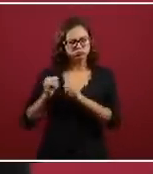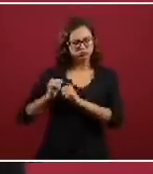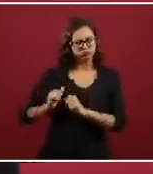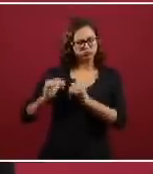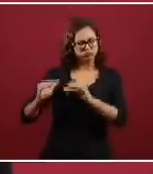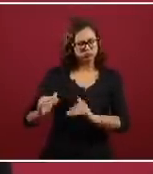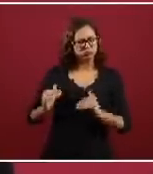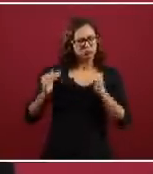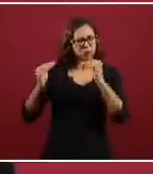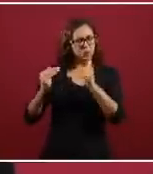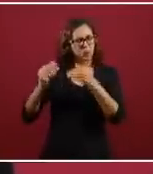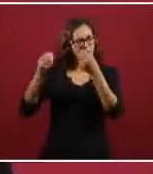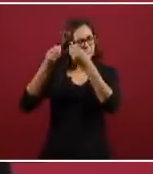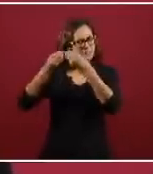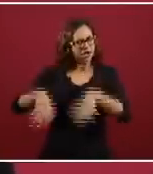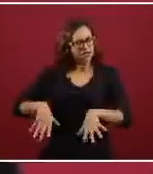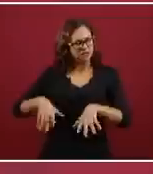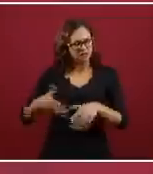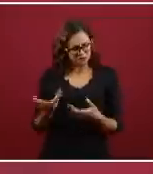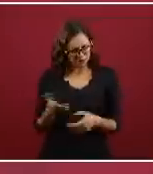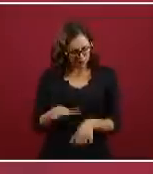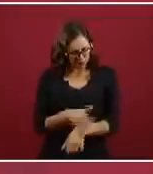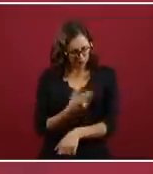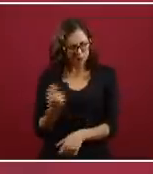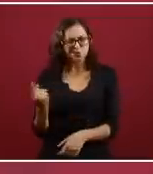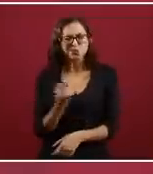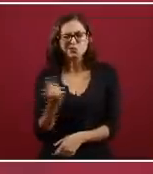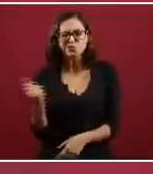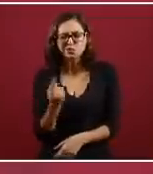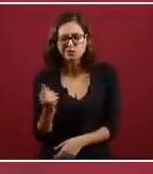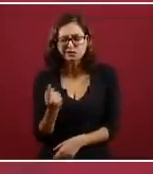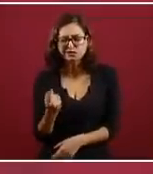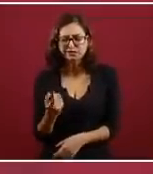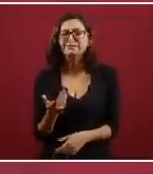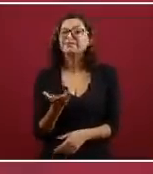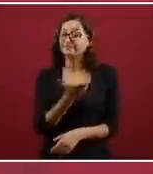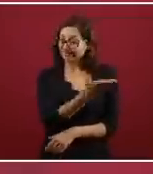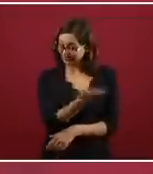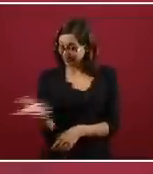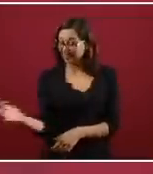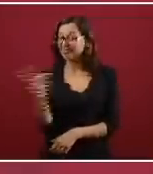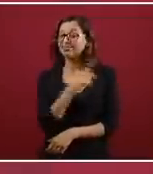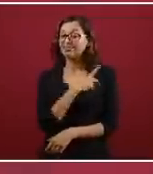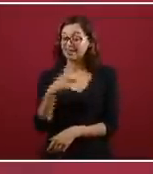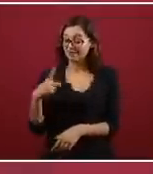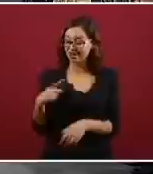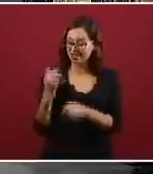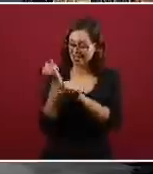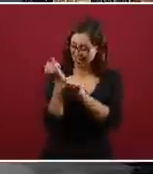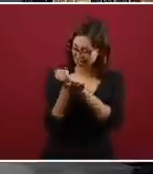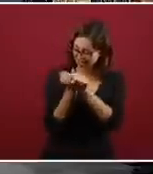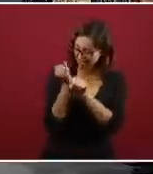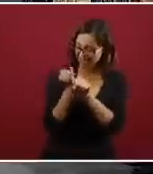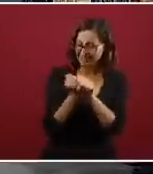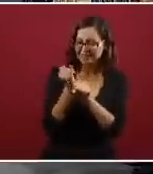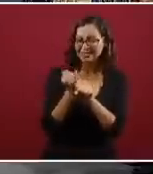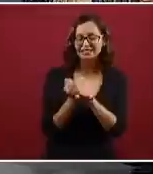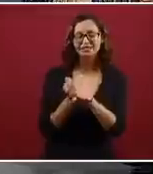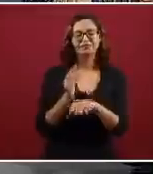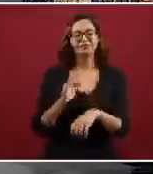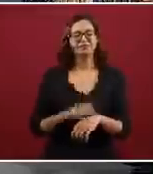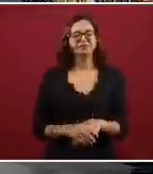Una investigación extraordinaria sería que hicieran